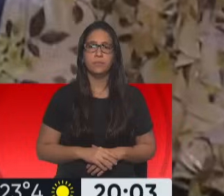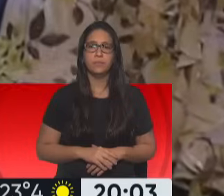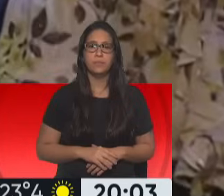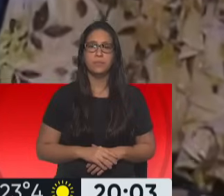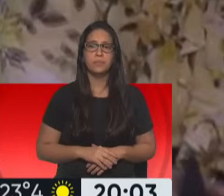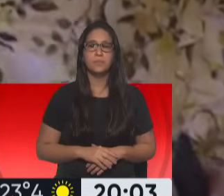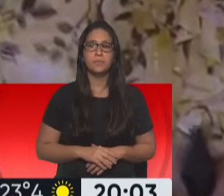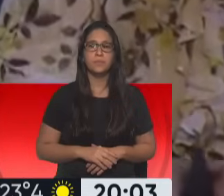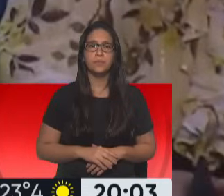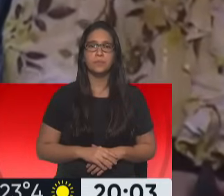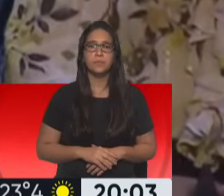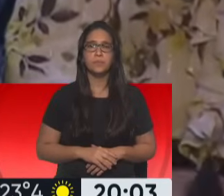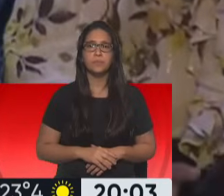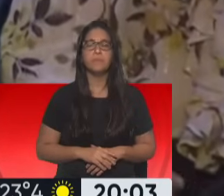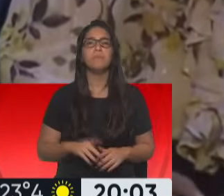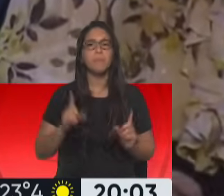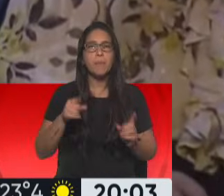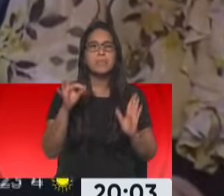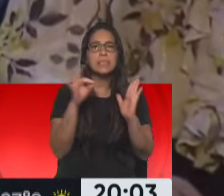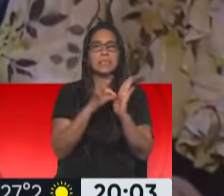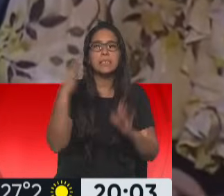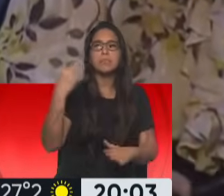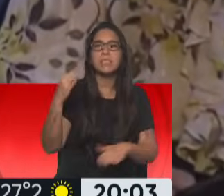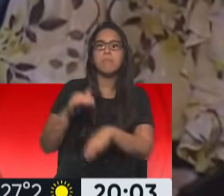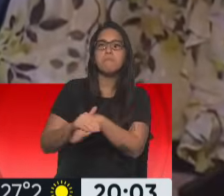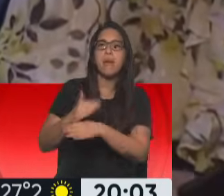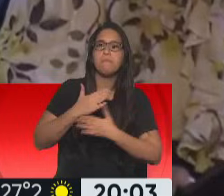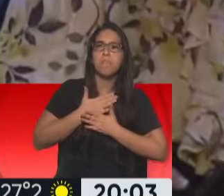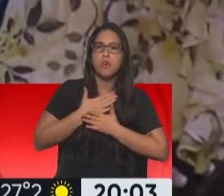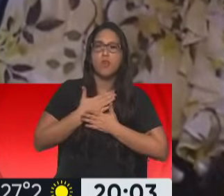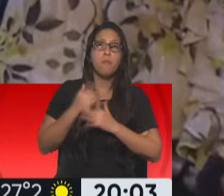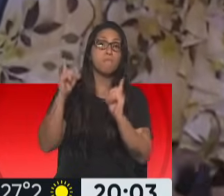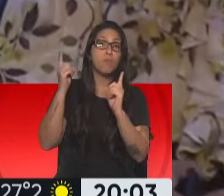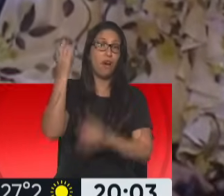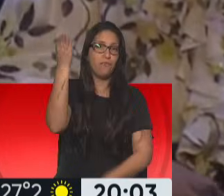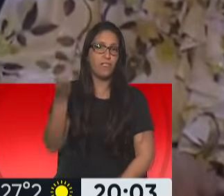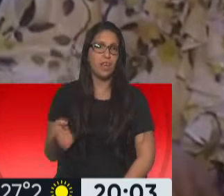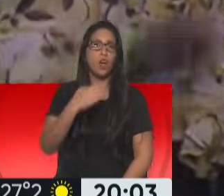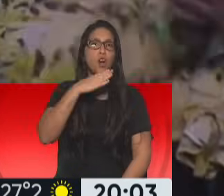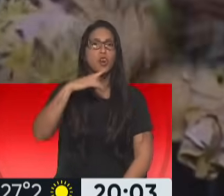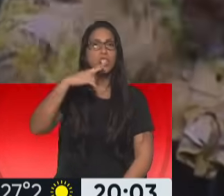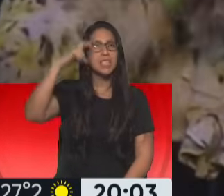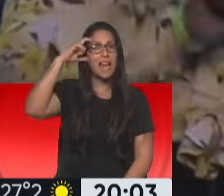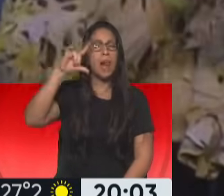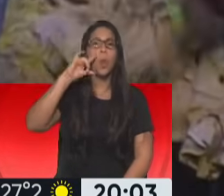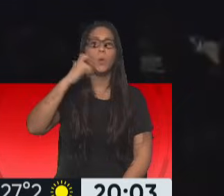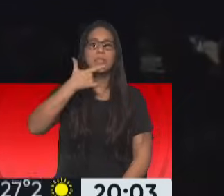También quisiera hacer una mención especial a mi amigo, el profe José Luis Espert.